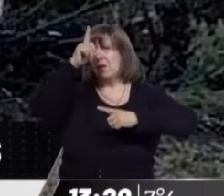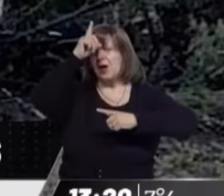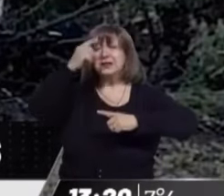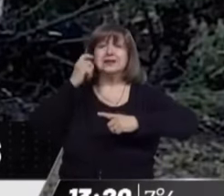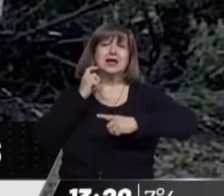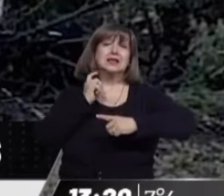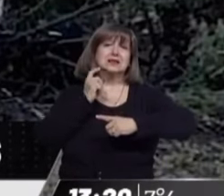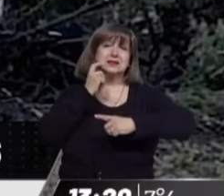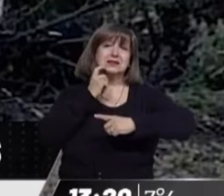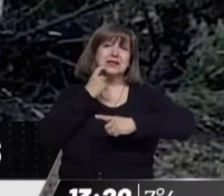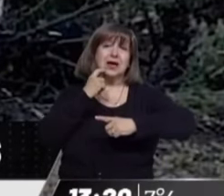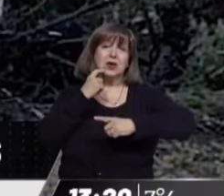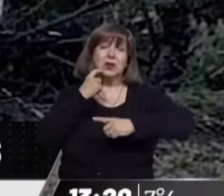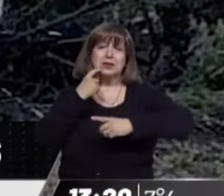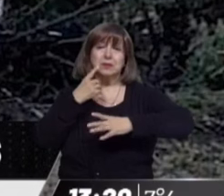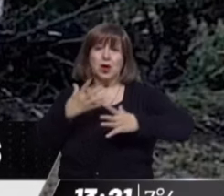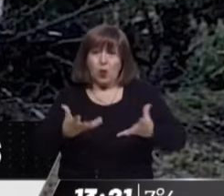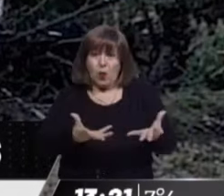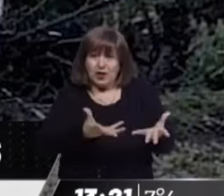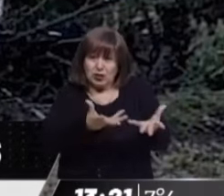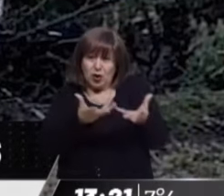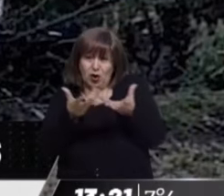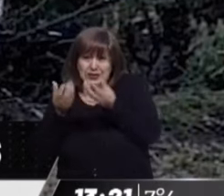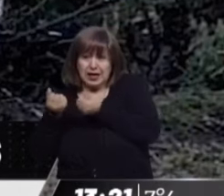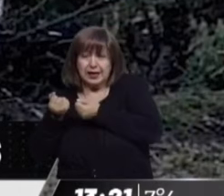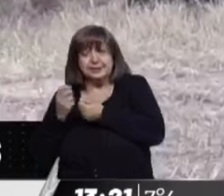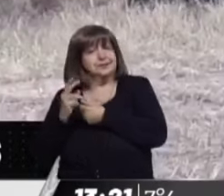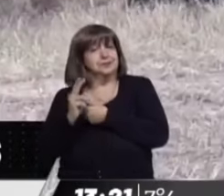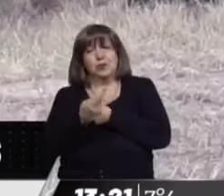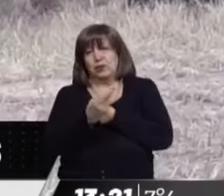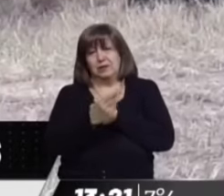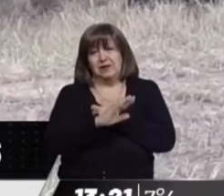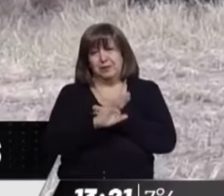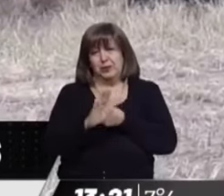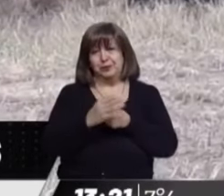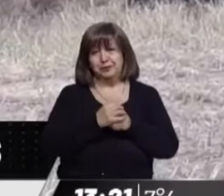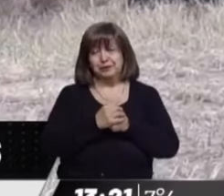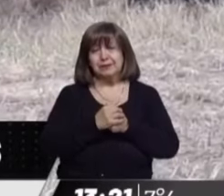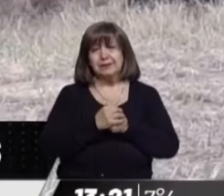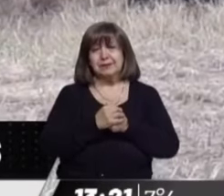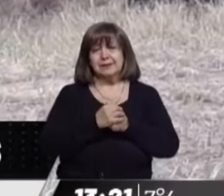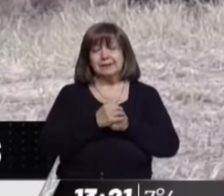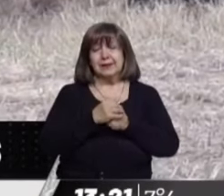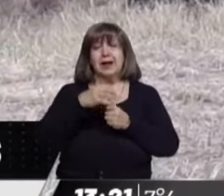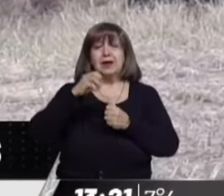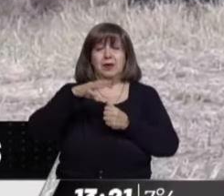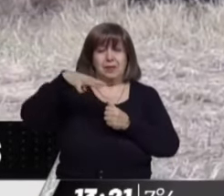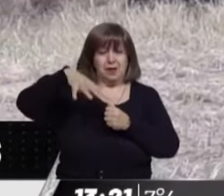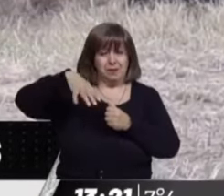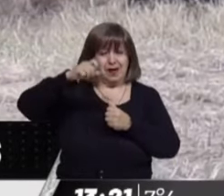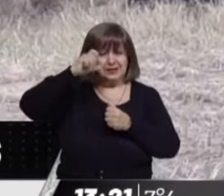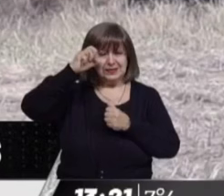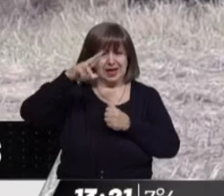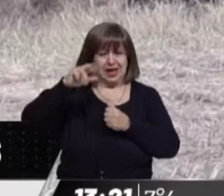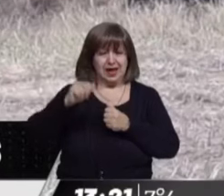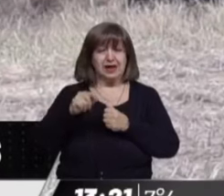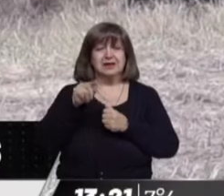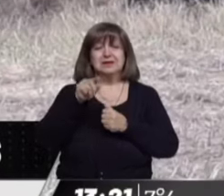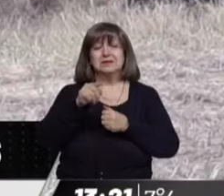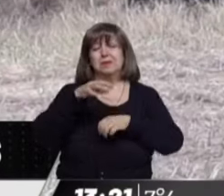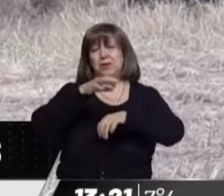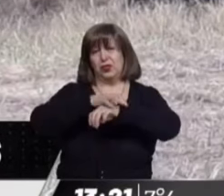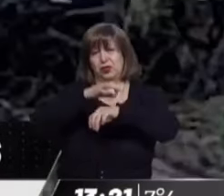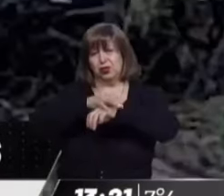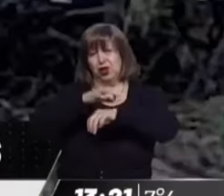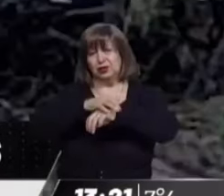pero lamentablemente confirmaron el deceso de macera y así bueno Tenemos que hablar de una muerte en las